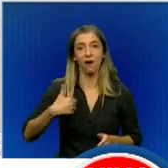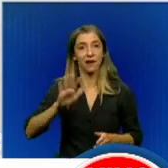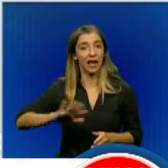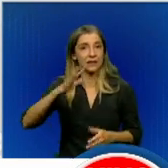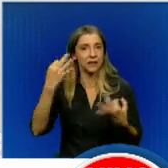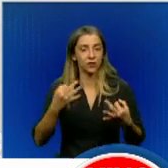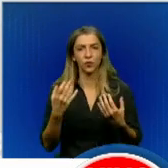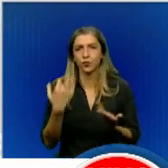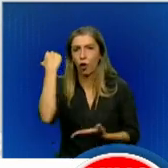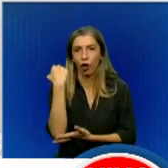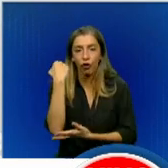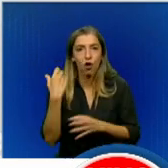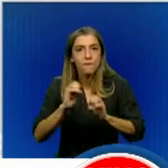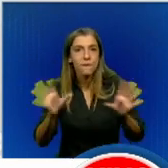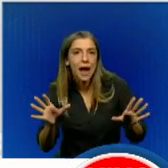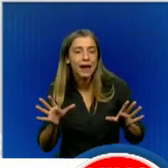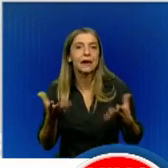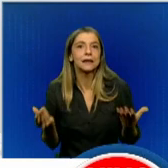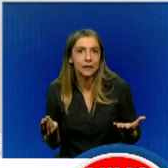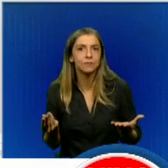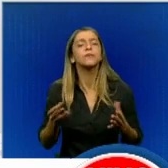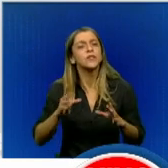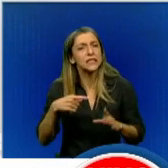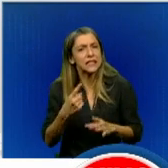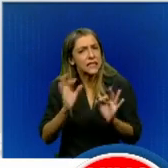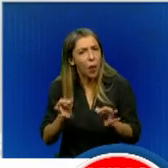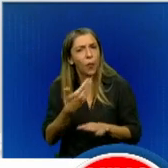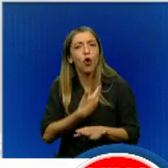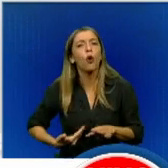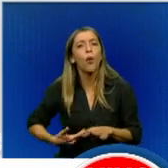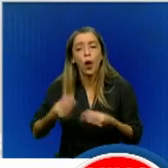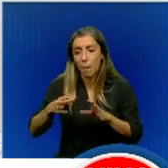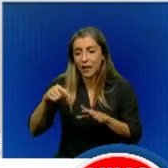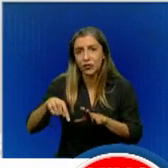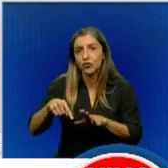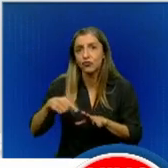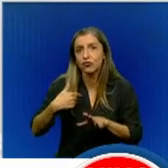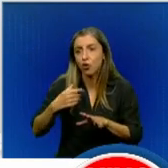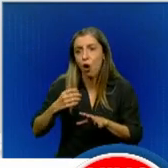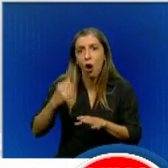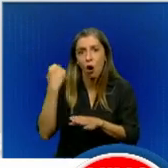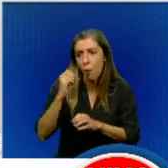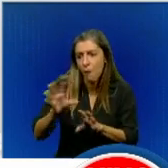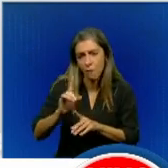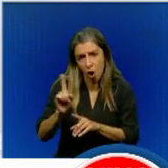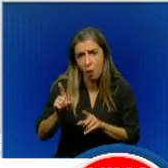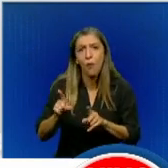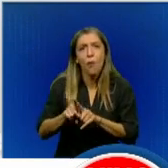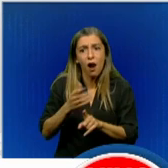crisis que por supuesto no empezó con este gobierno pero que tampoco empezó con el gobierno anterior que ya tiene